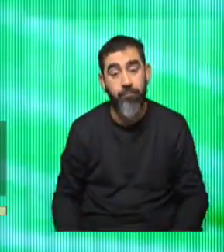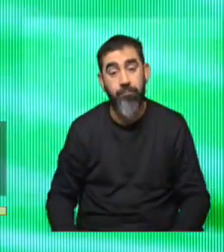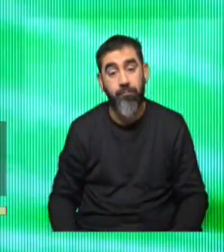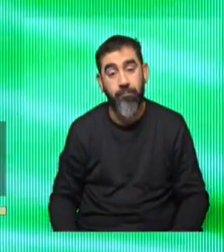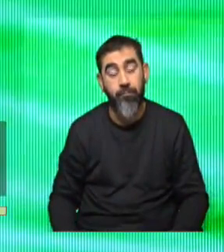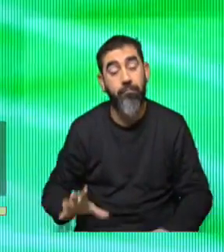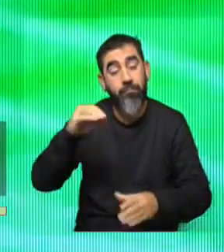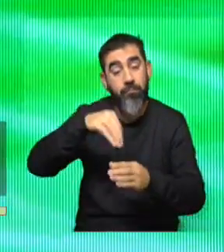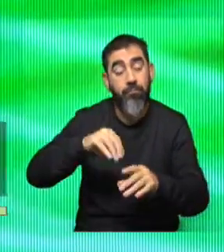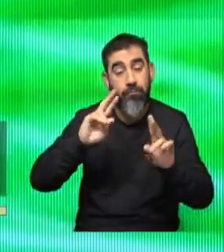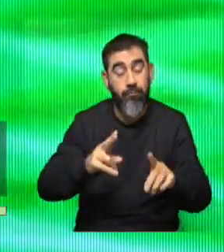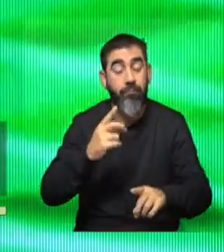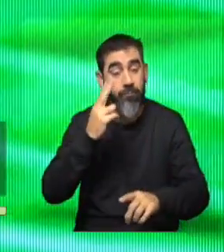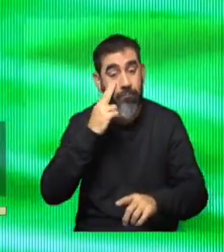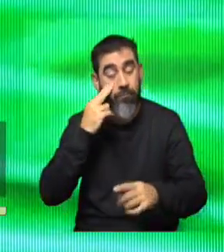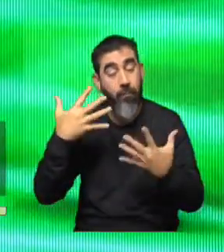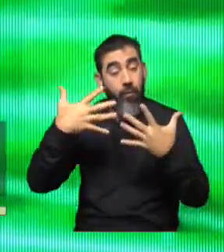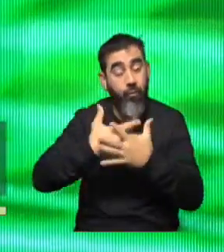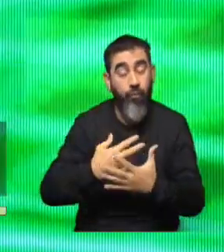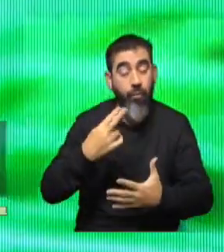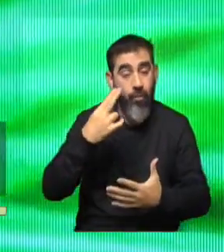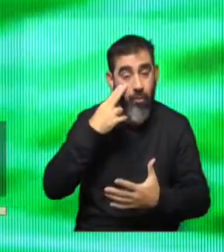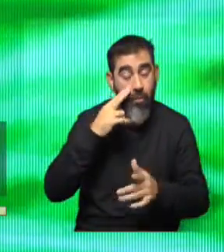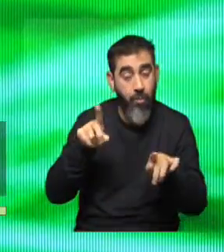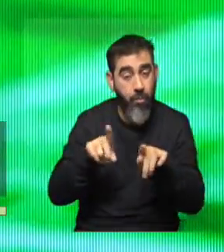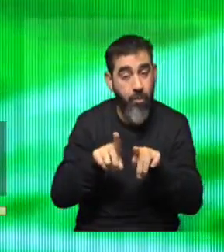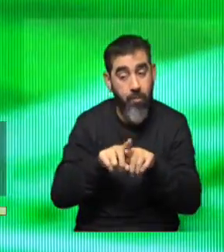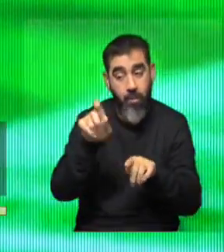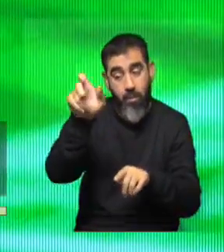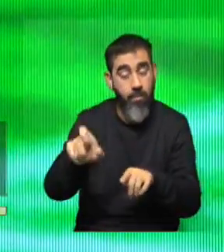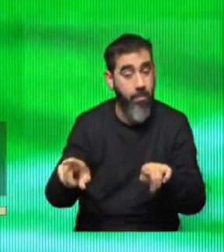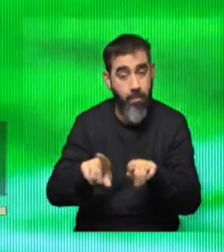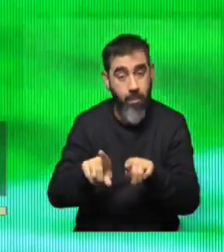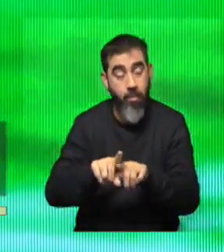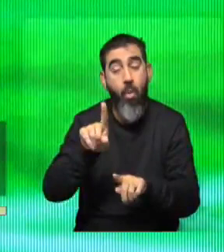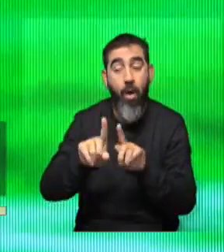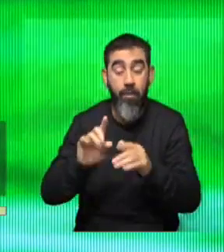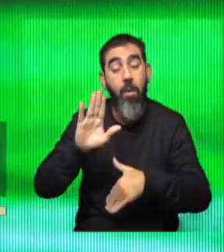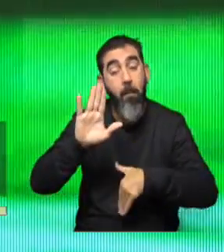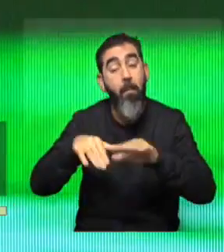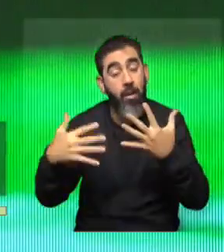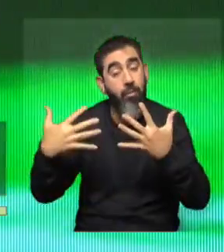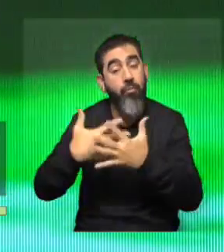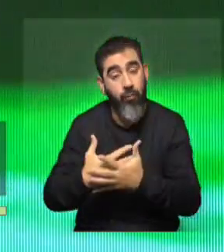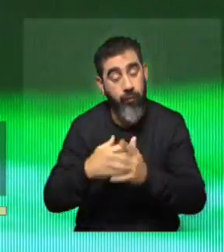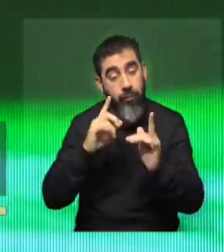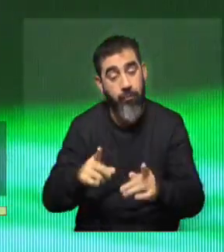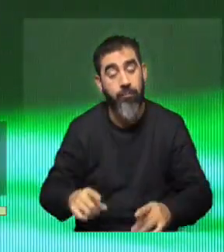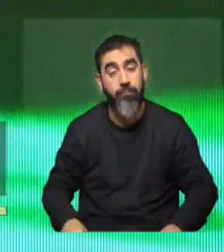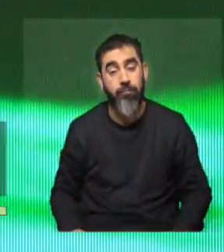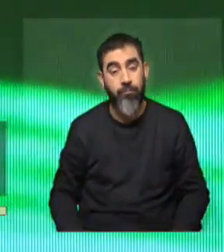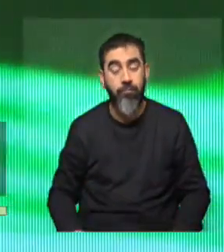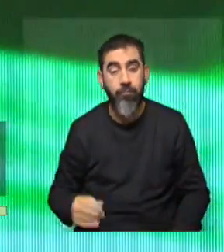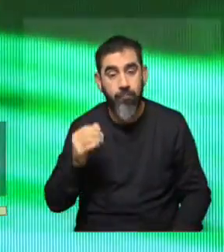del problema decir las familias son Víctimas de problema y sufren muchas veces de forma muy